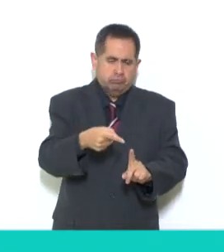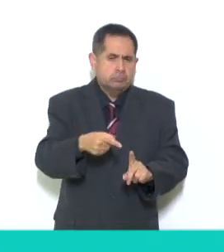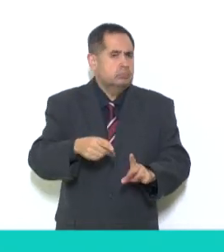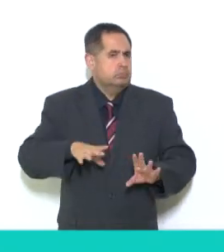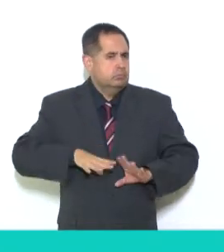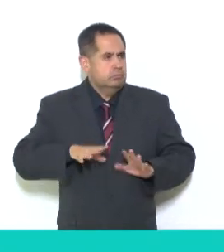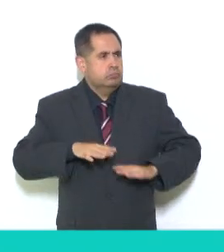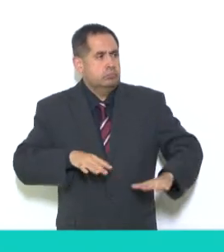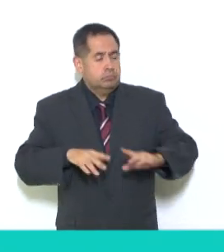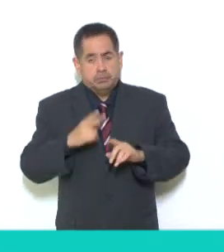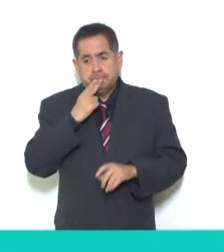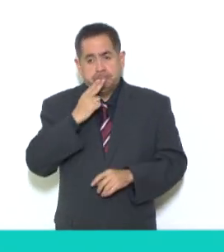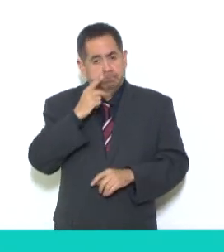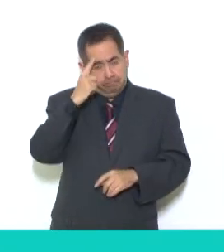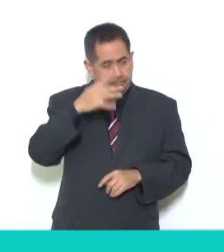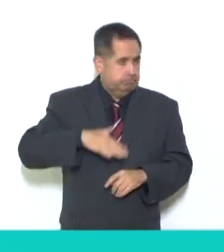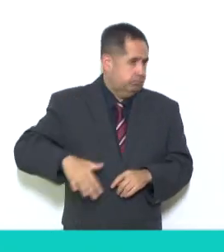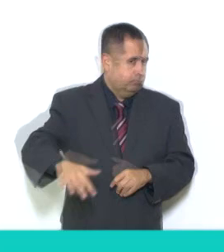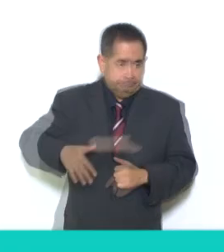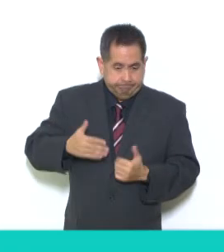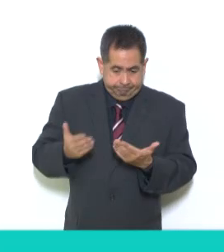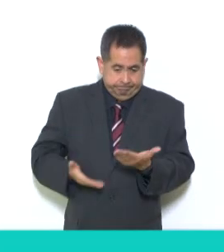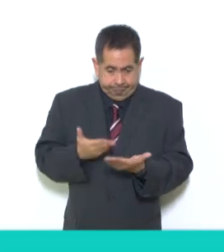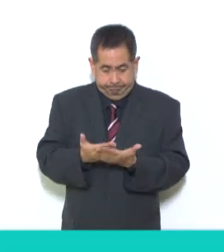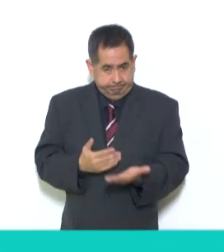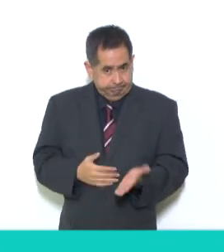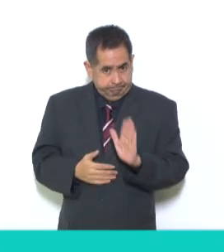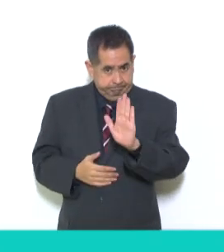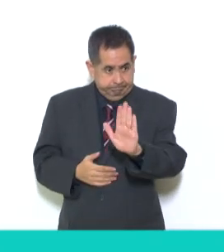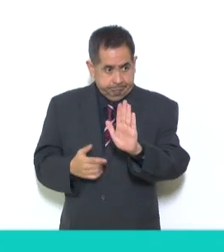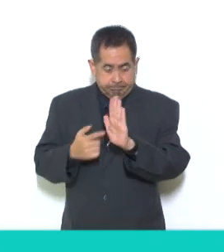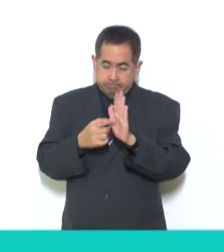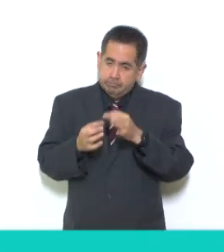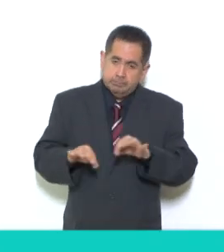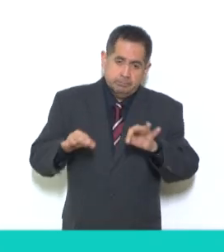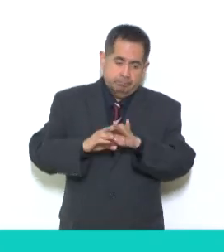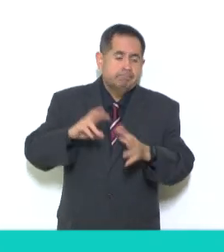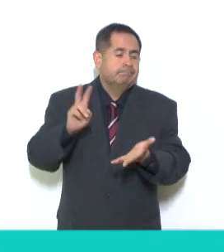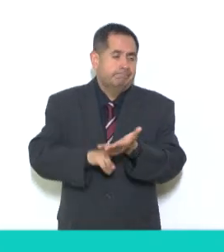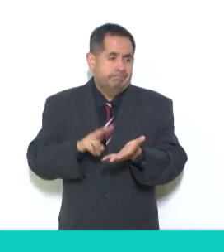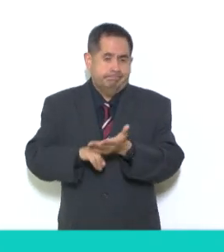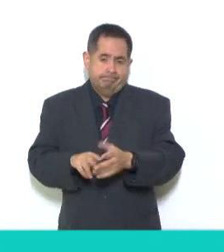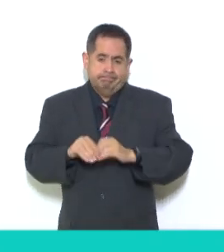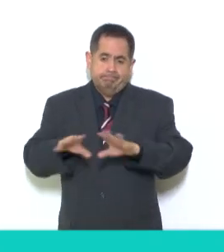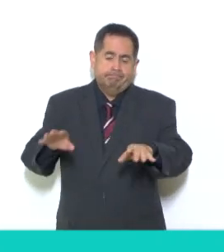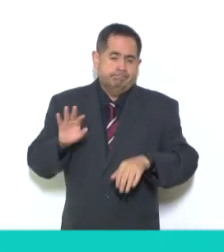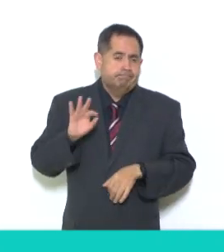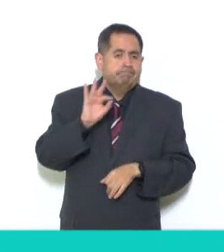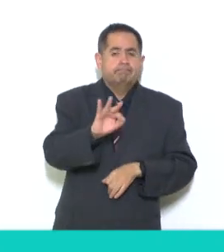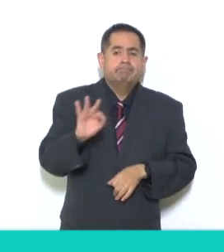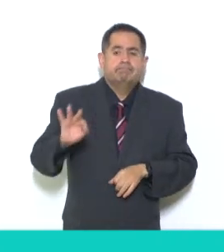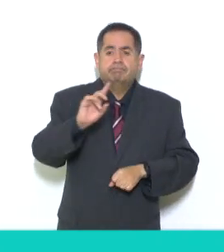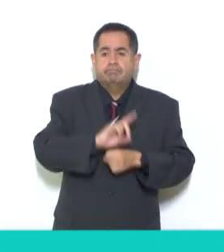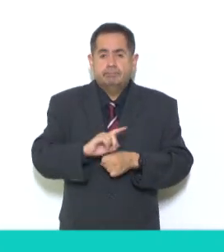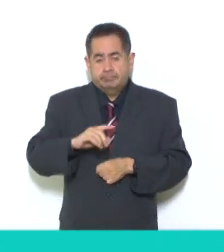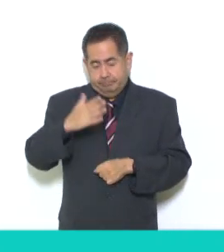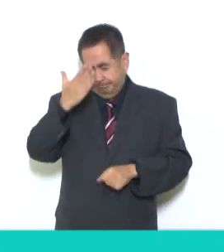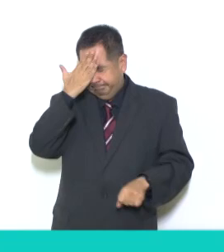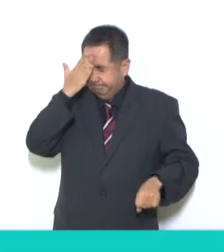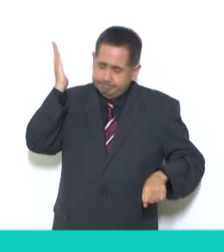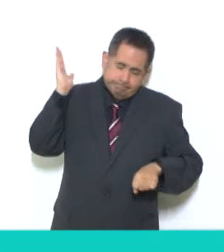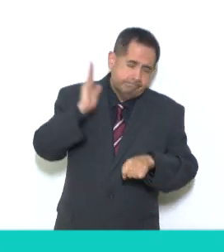al rendir sus alegatos el invies señaló que en su portal electrónico se puede consultar el número de trabajos realizados y los cheques entregados a los beneficiarios